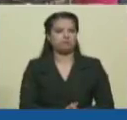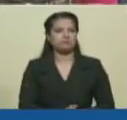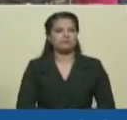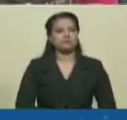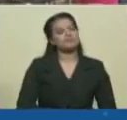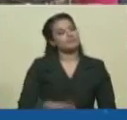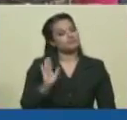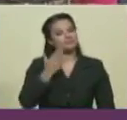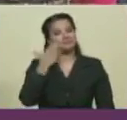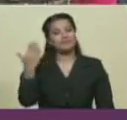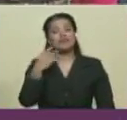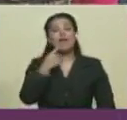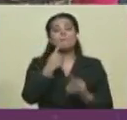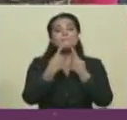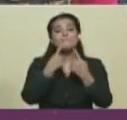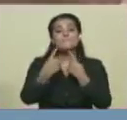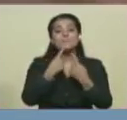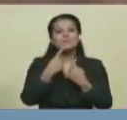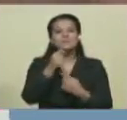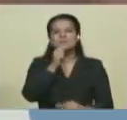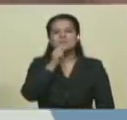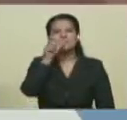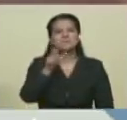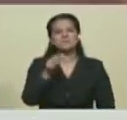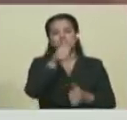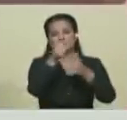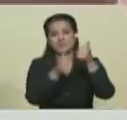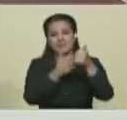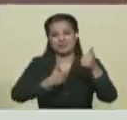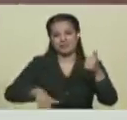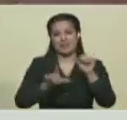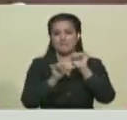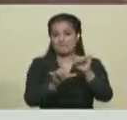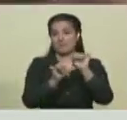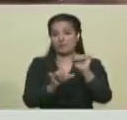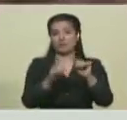primer vicepresidente del Partido Socialista Unido de Venezuela, Diosdado Cabello, quien hace...